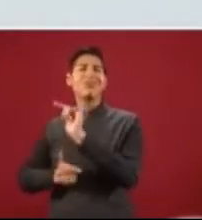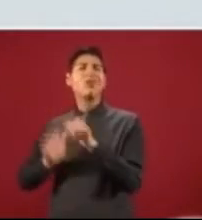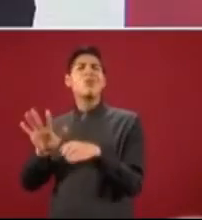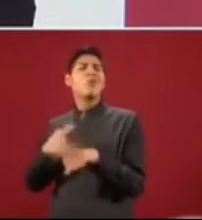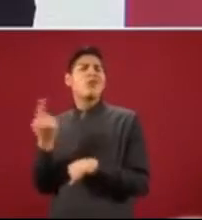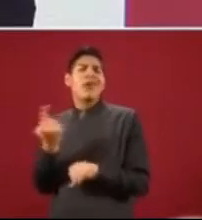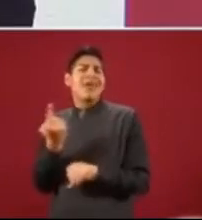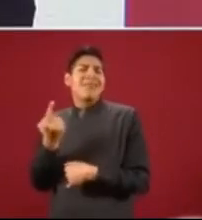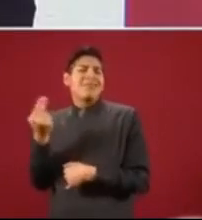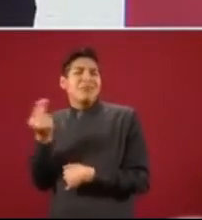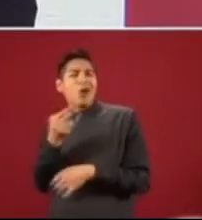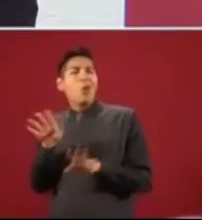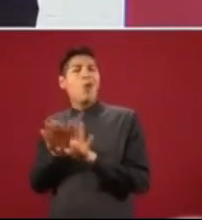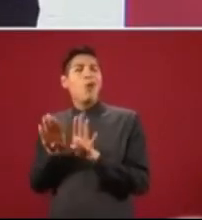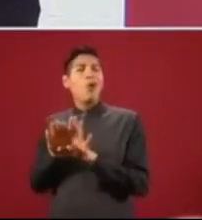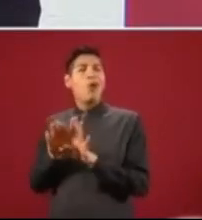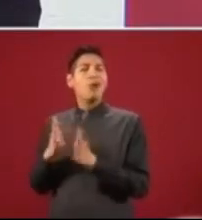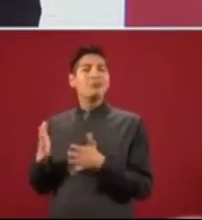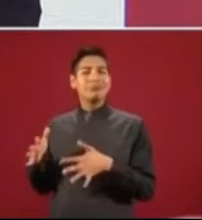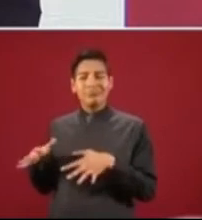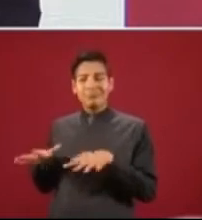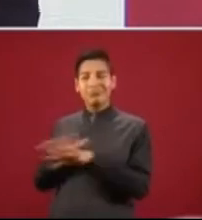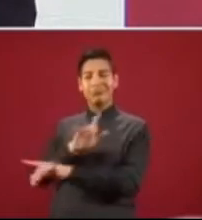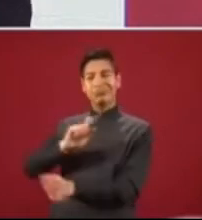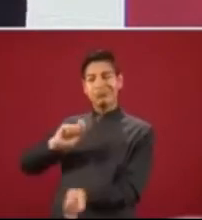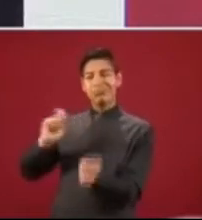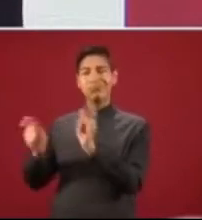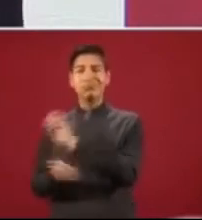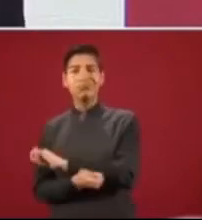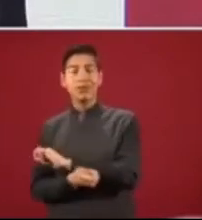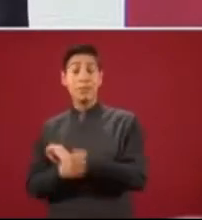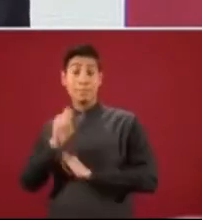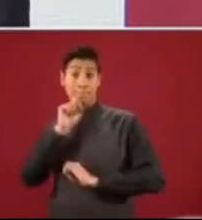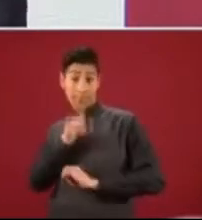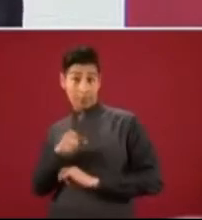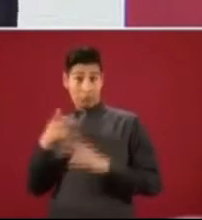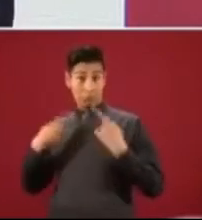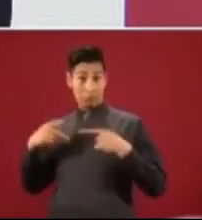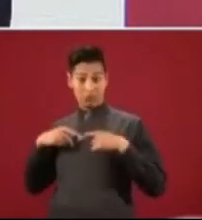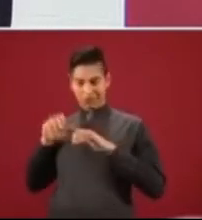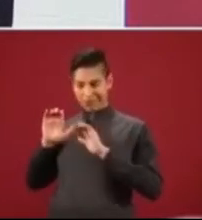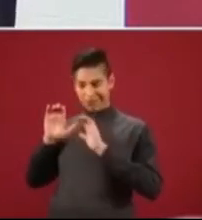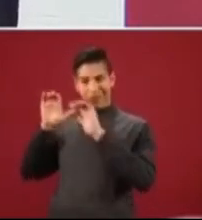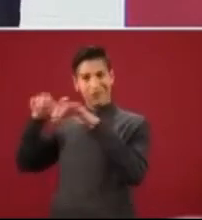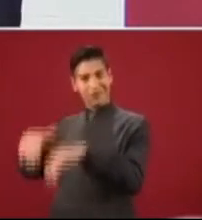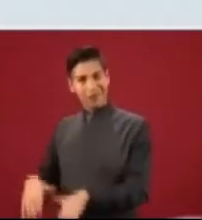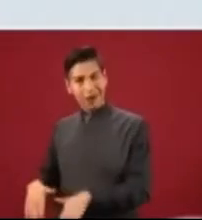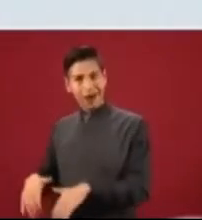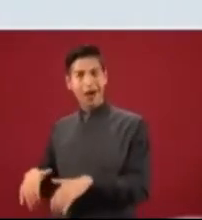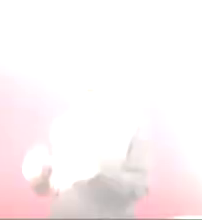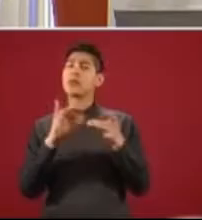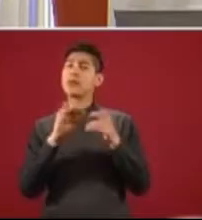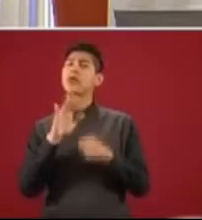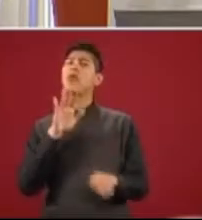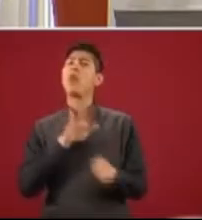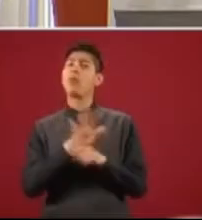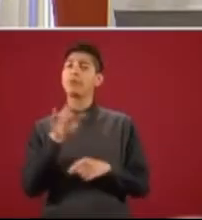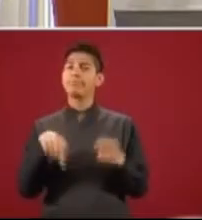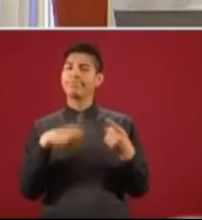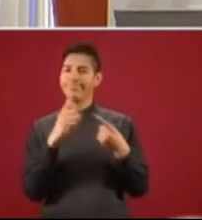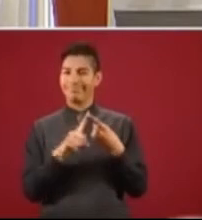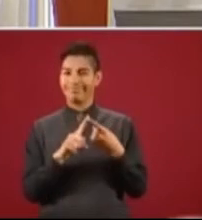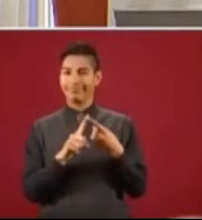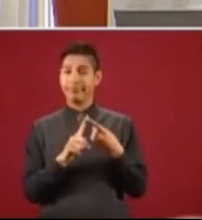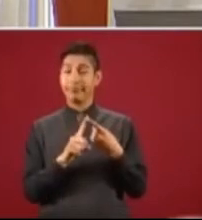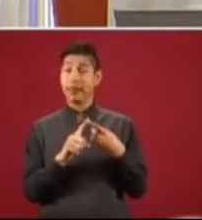construcciones, implican remodelaciones, implican contrataciones de los equipos de salud. El Sistema